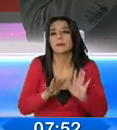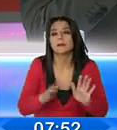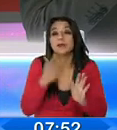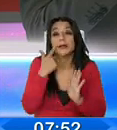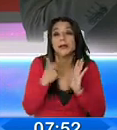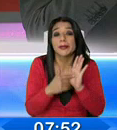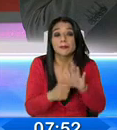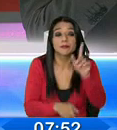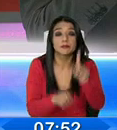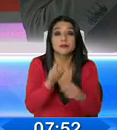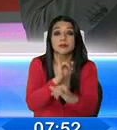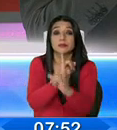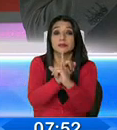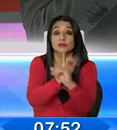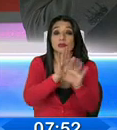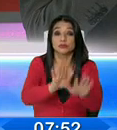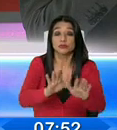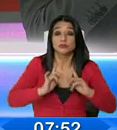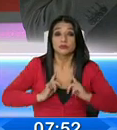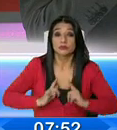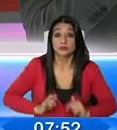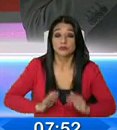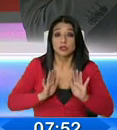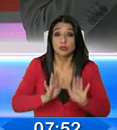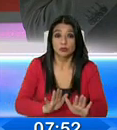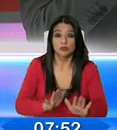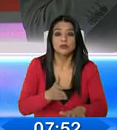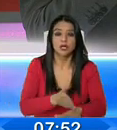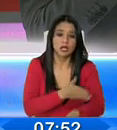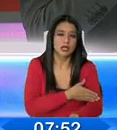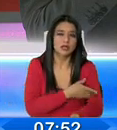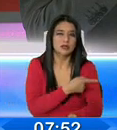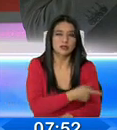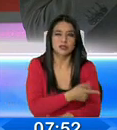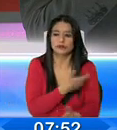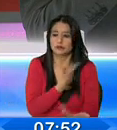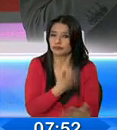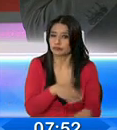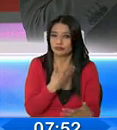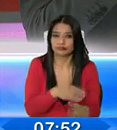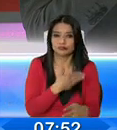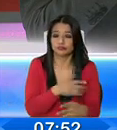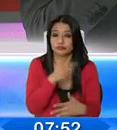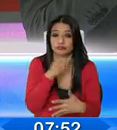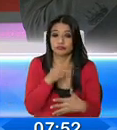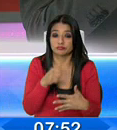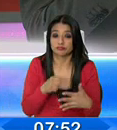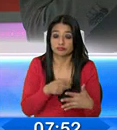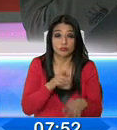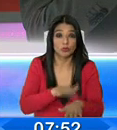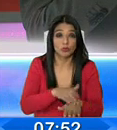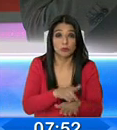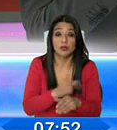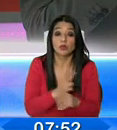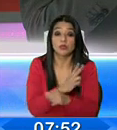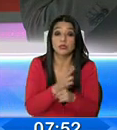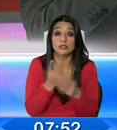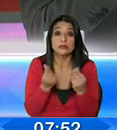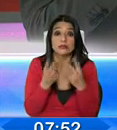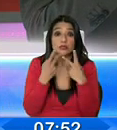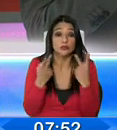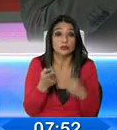hay instituciones del sector de salud que tienen antecedentes muy graves en lo que tiene que ver con un mal uso de los recursos